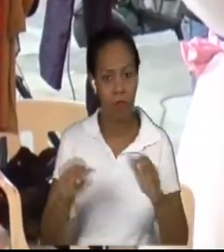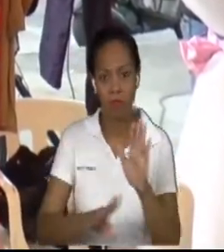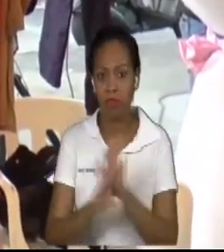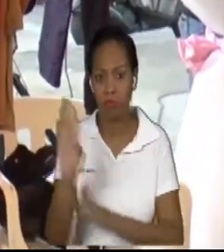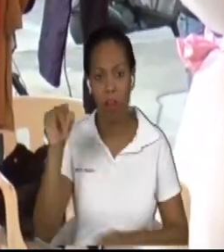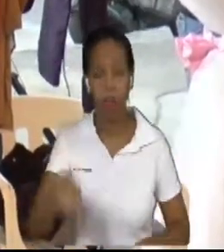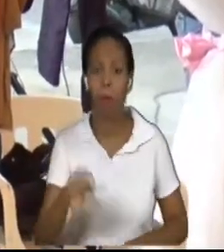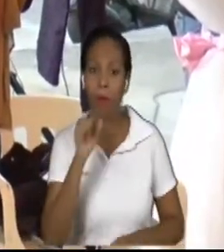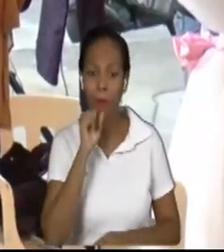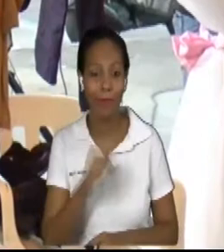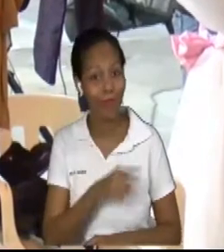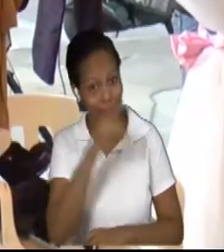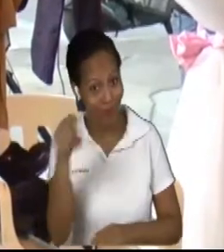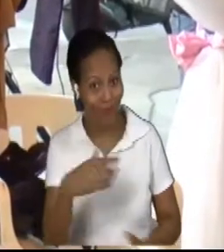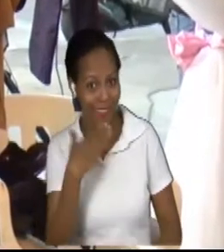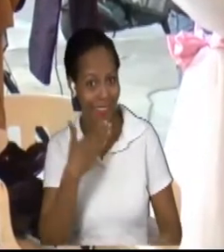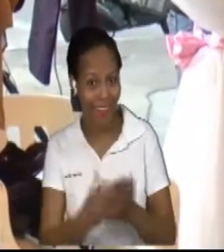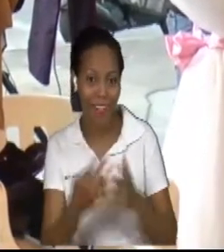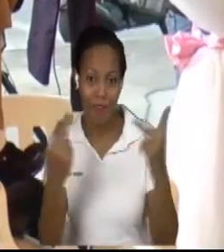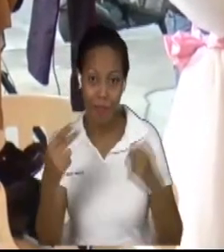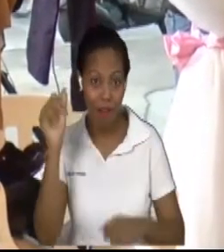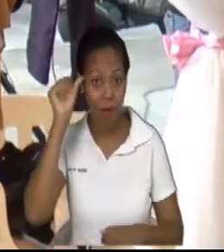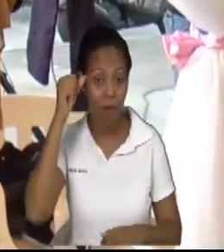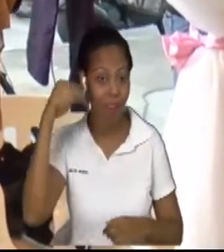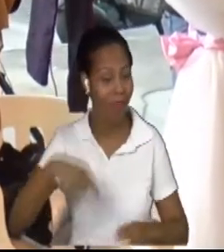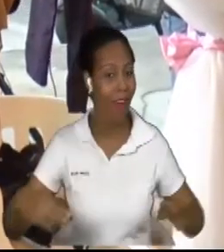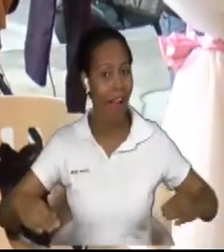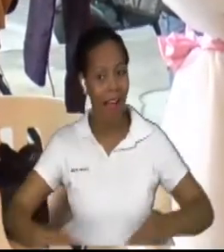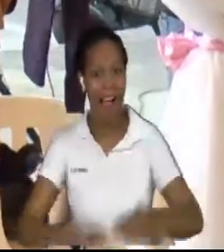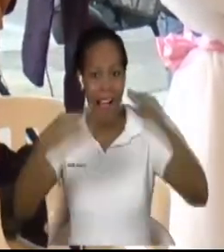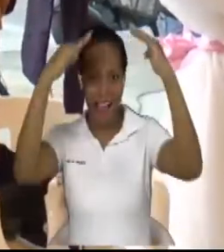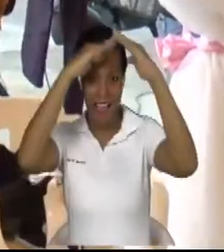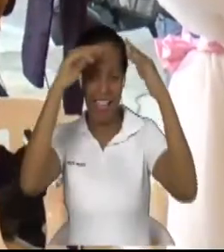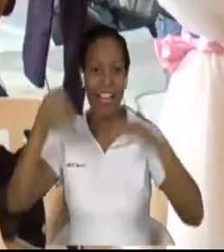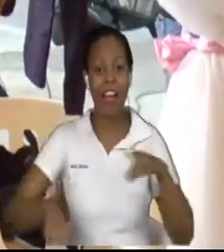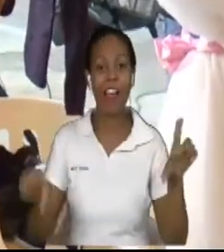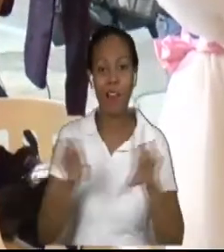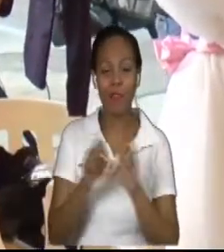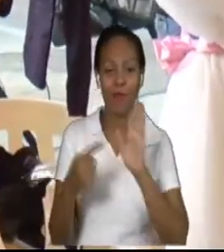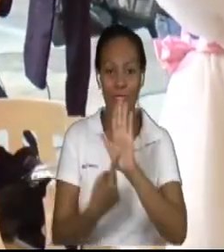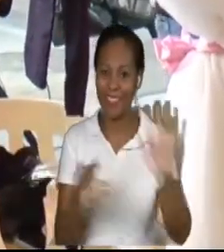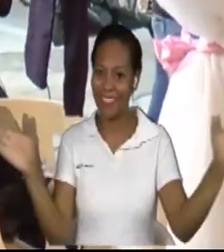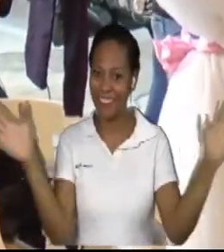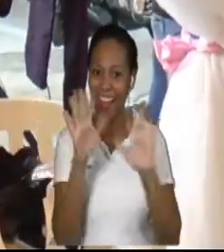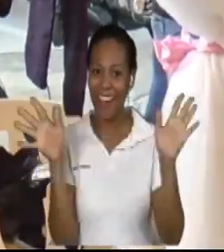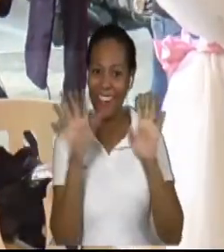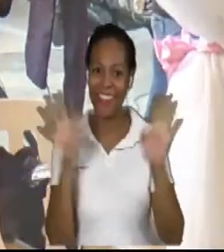Bermeja. A ustedes, gracias por acompañarnos. Recuerde que esto es En Casa y estamos por Enlace Televisión. Chao.